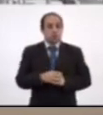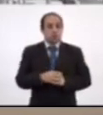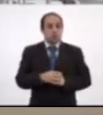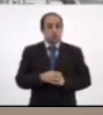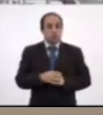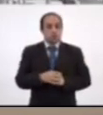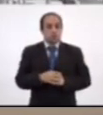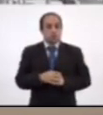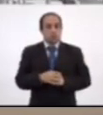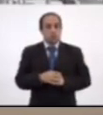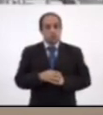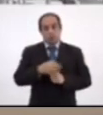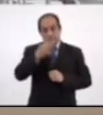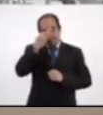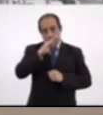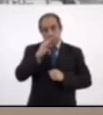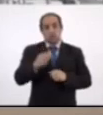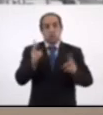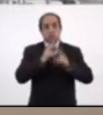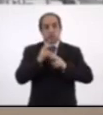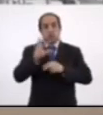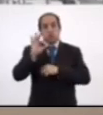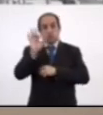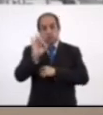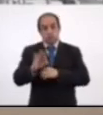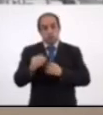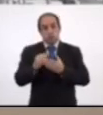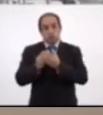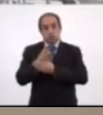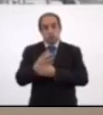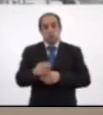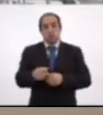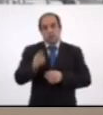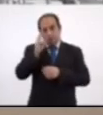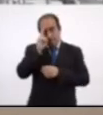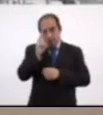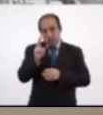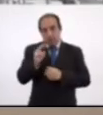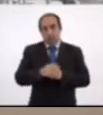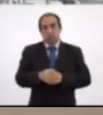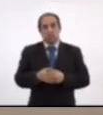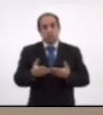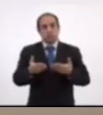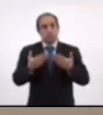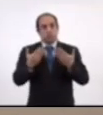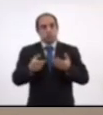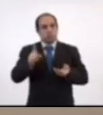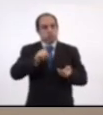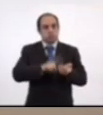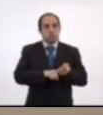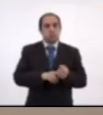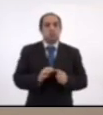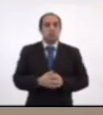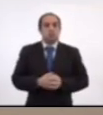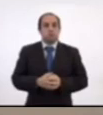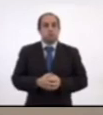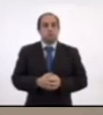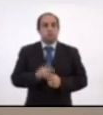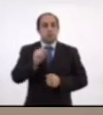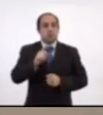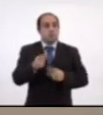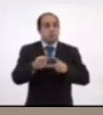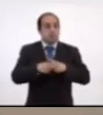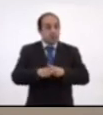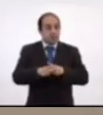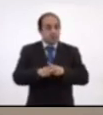artificial, recirculación de un mínimo de 40% hacia el exterior. Está prohibida la recirculación al interior. Siguiente. También reanudan a